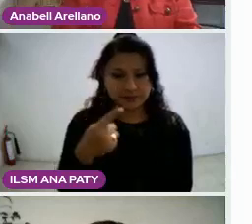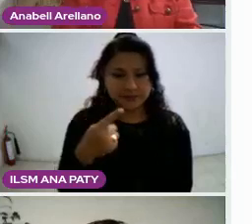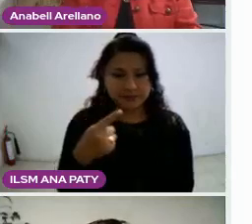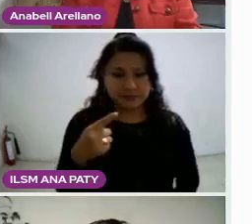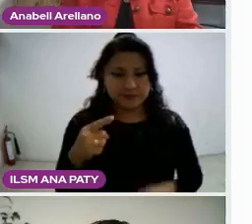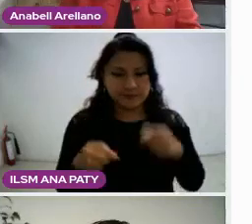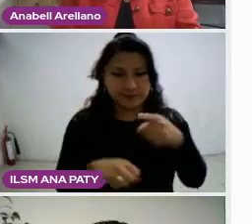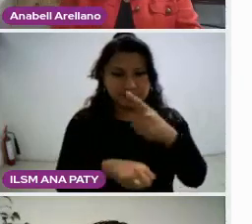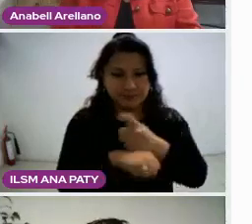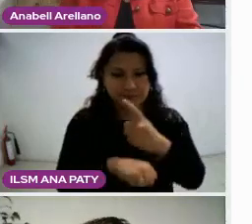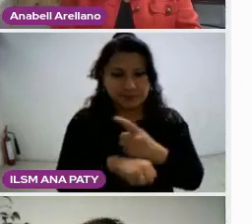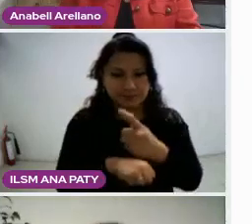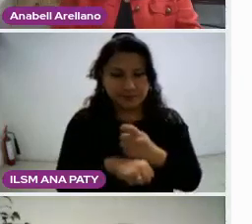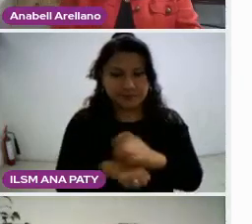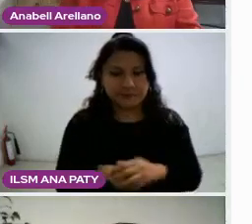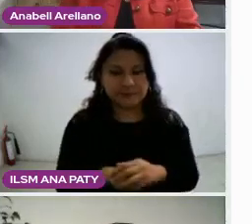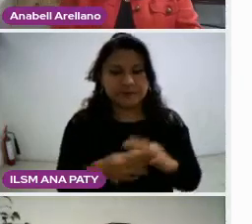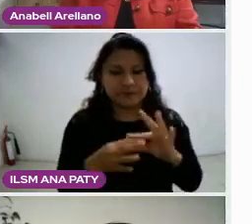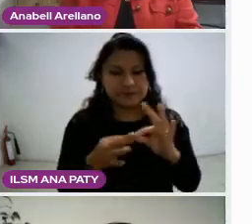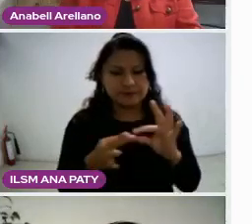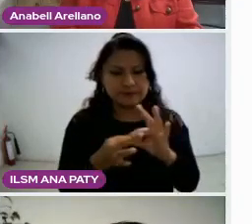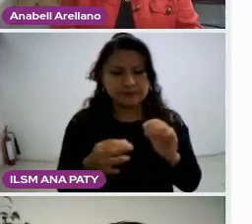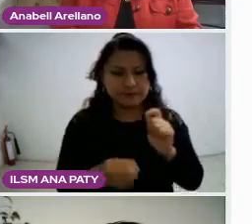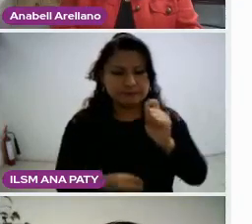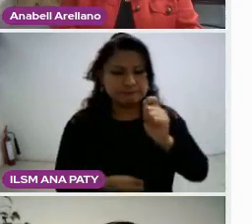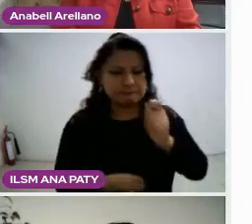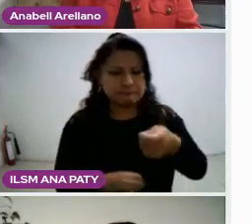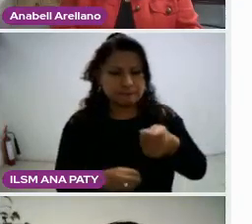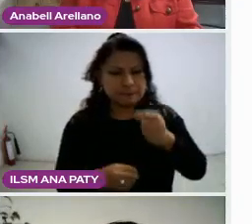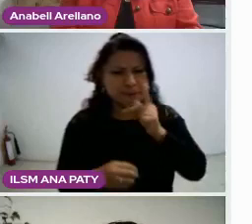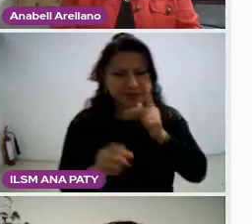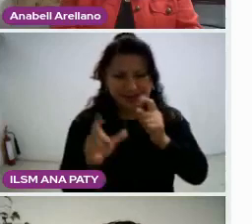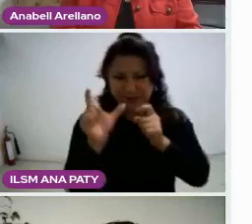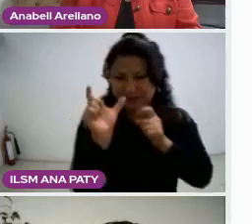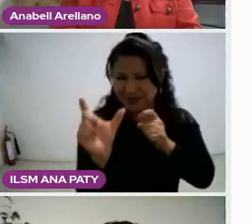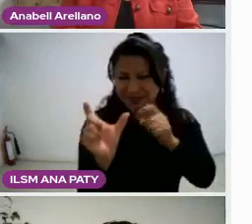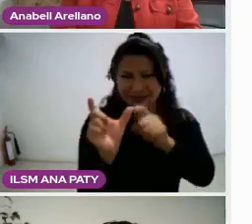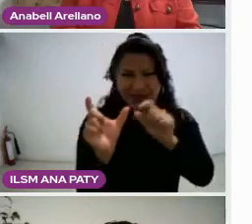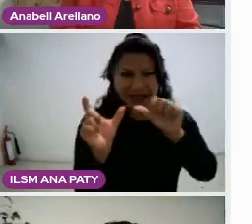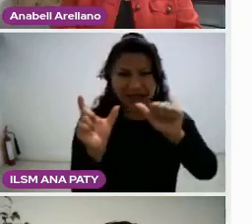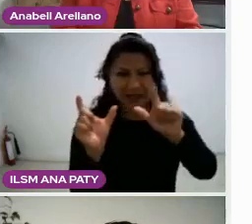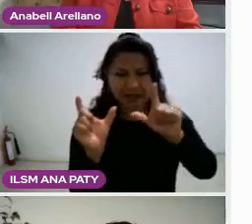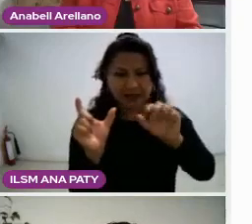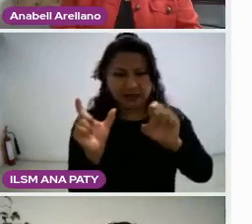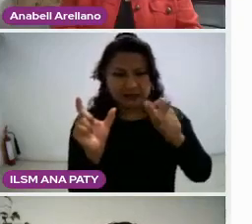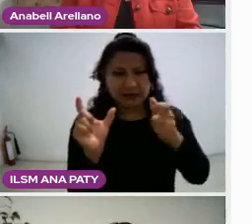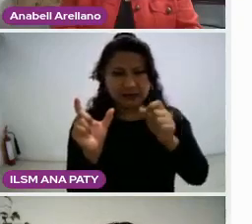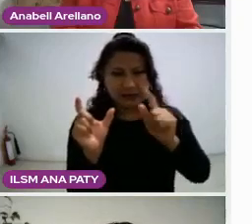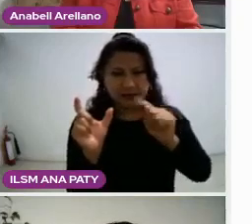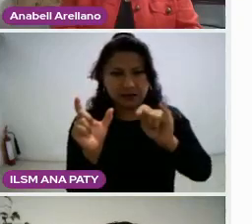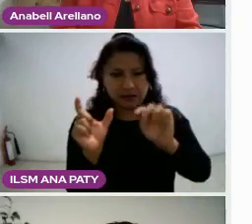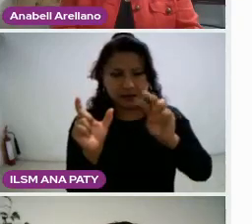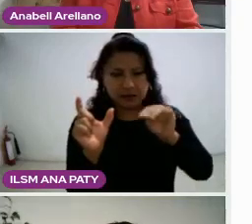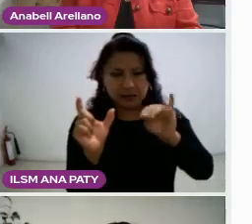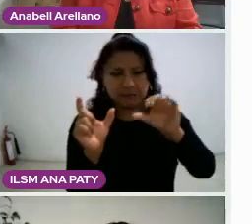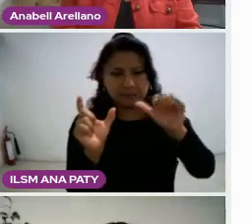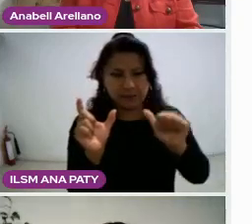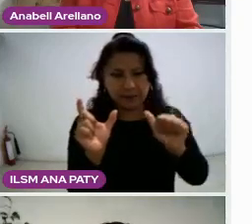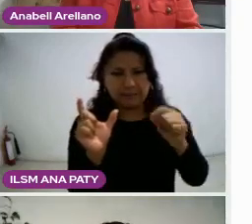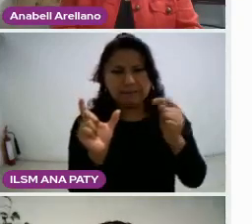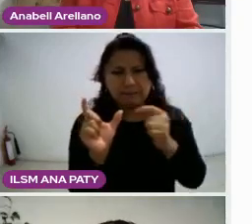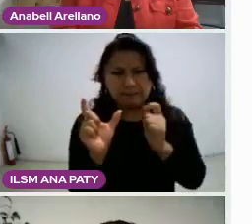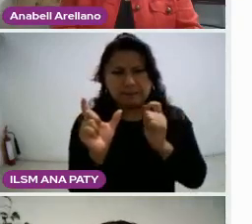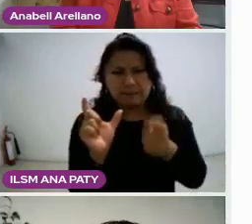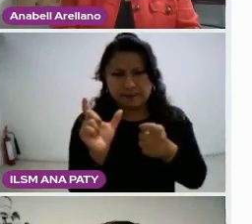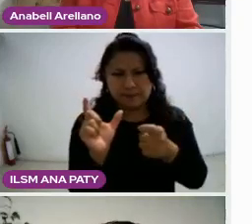lo que es esta definición de alexitimia. ¿Qué es como tal esta parte? Pues bueno, es una